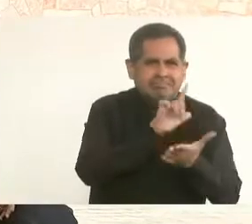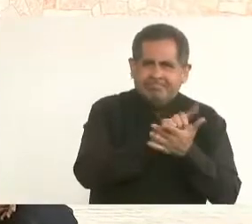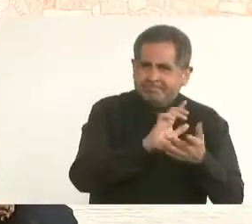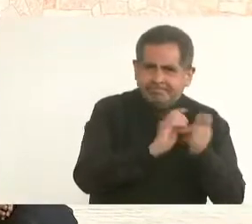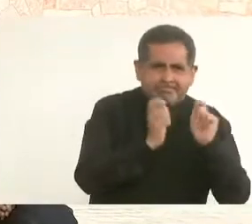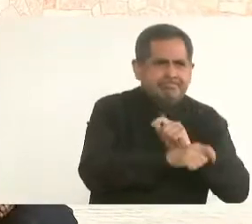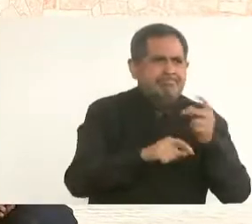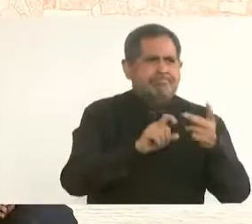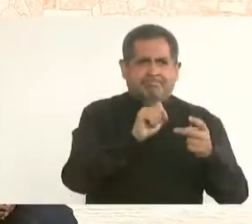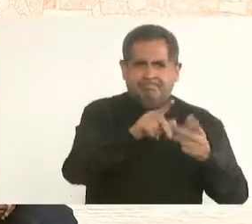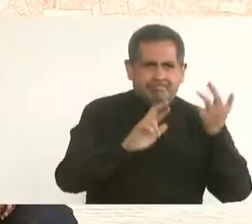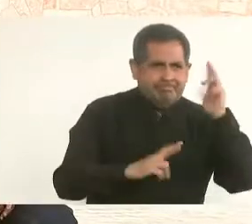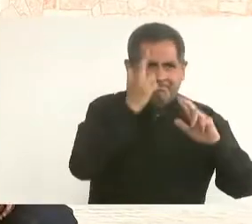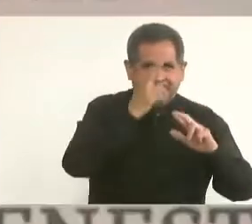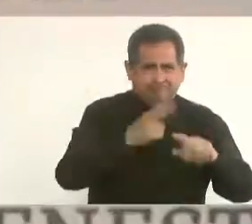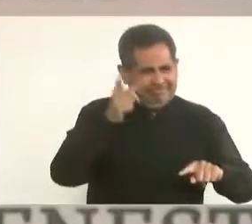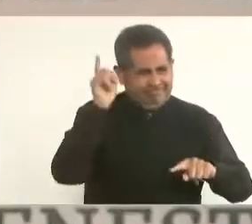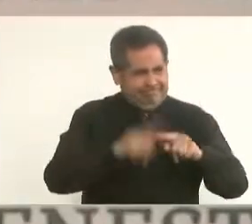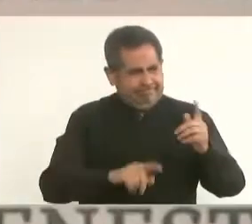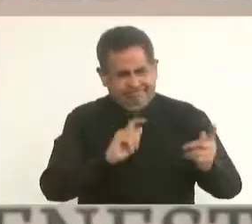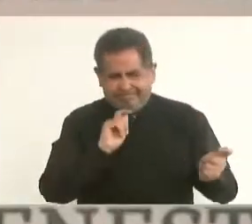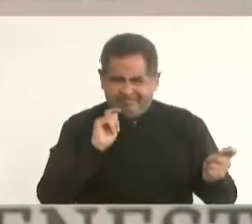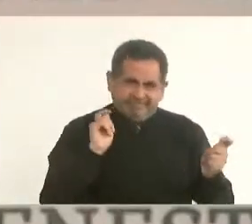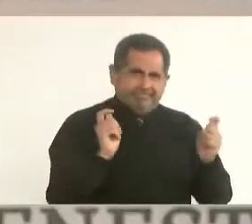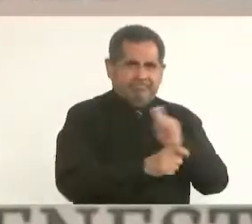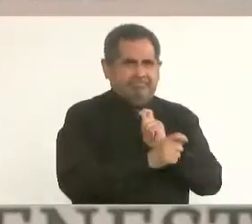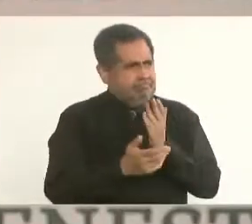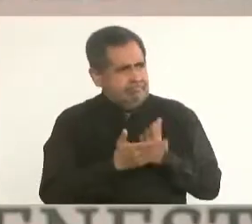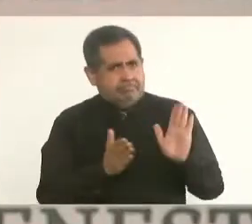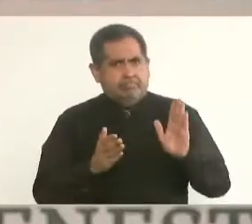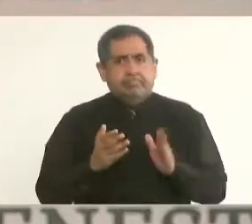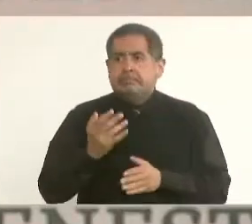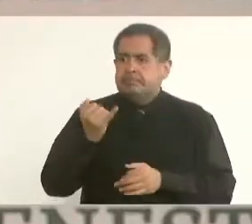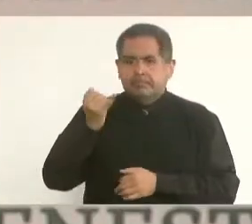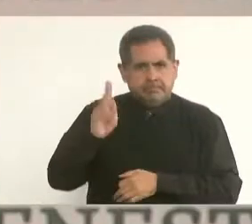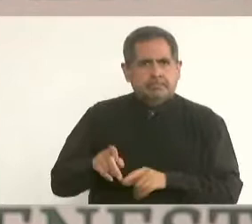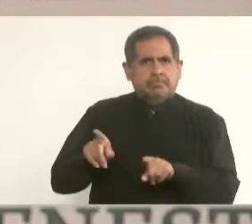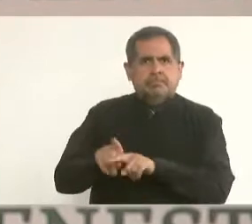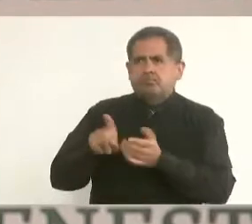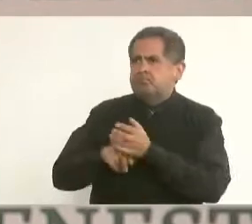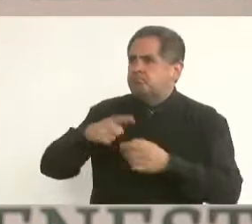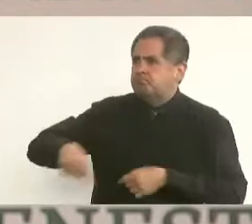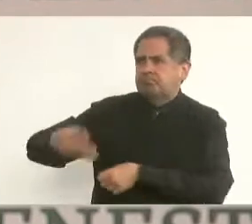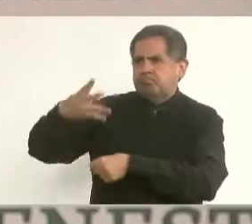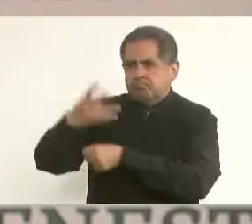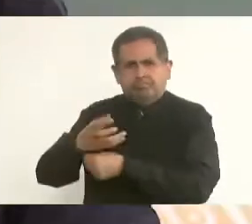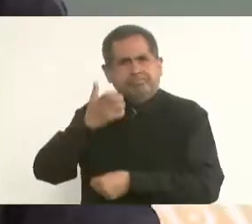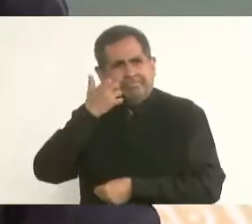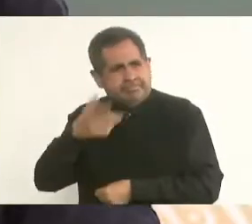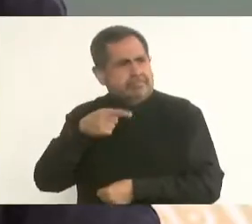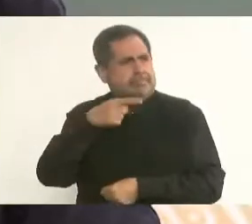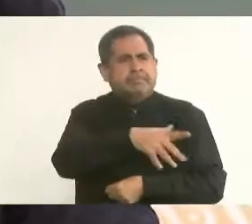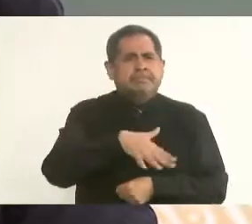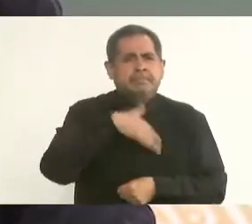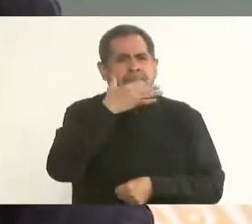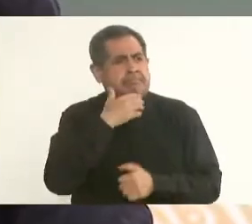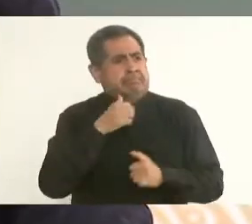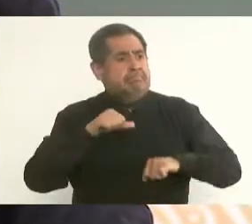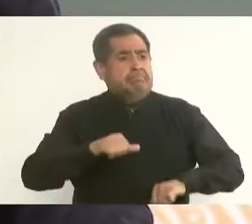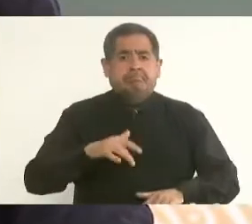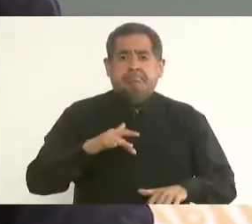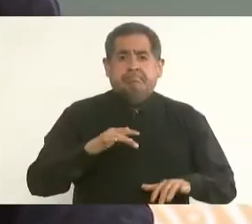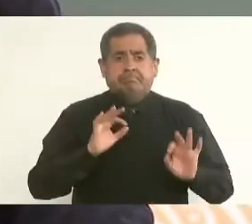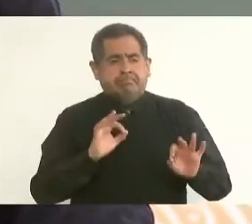Arrancar de raíz al régimen de corrupción, de injusticias y de